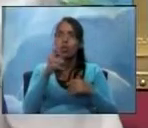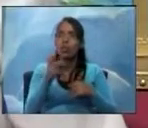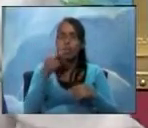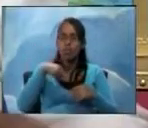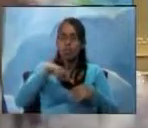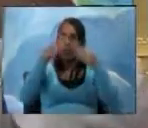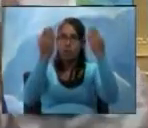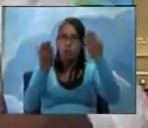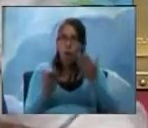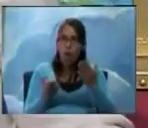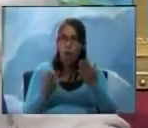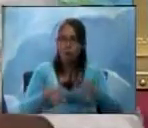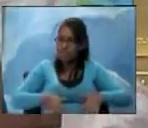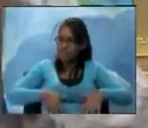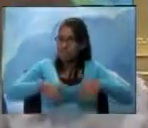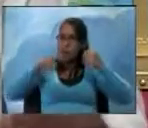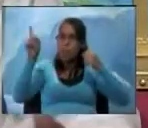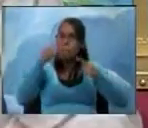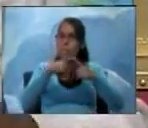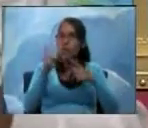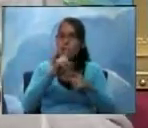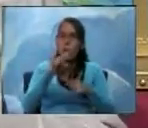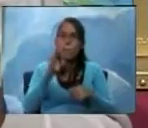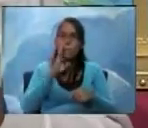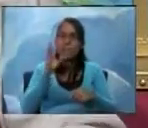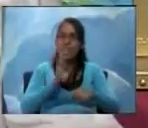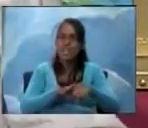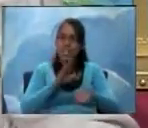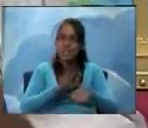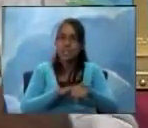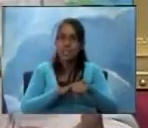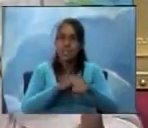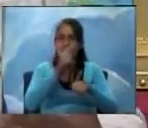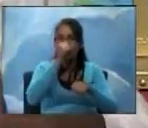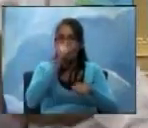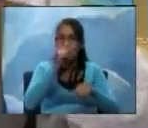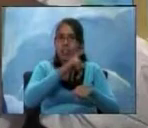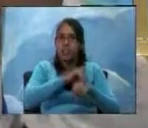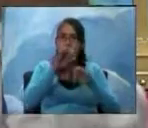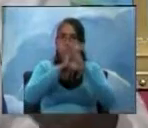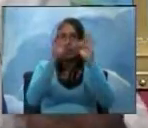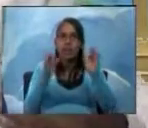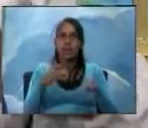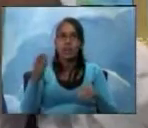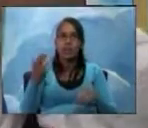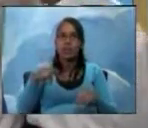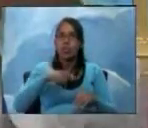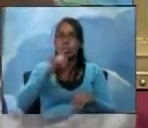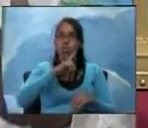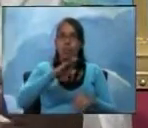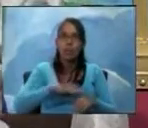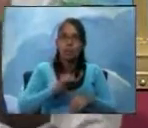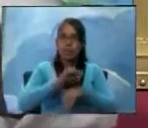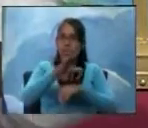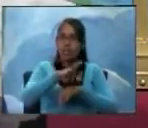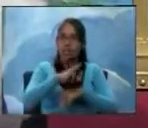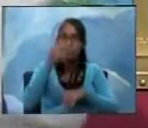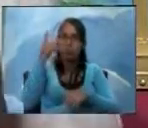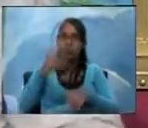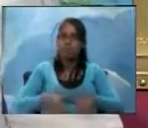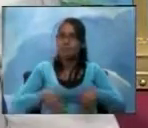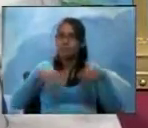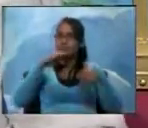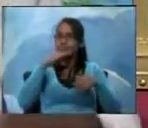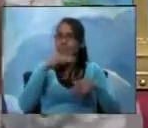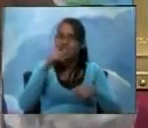dio. Airaos, pero no pecado, no pequéis. De manera que uno no se puede dejar llevar por la ira que agarre, por